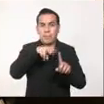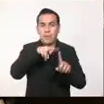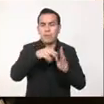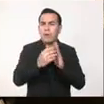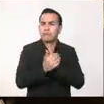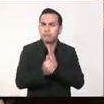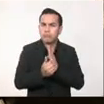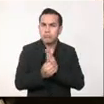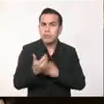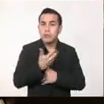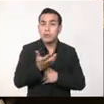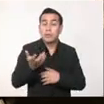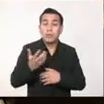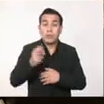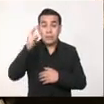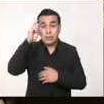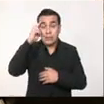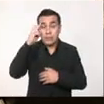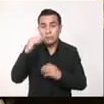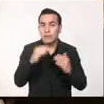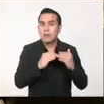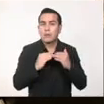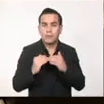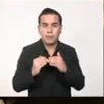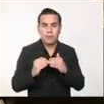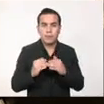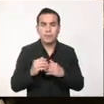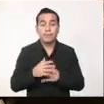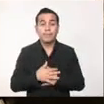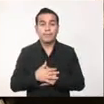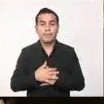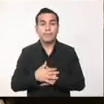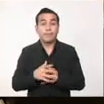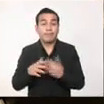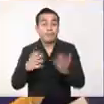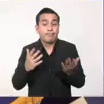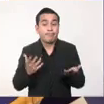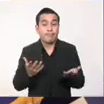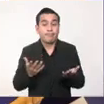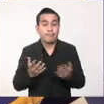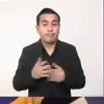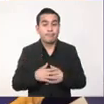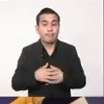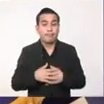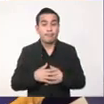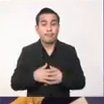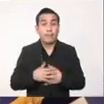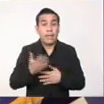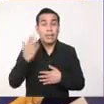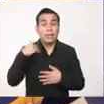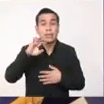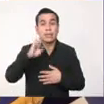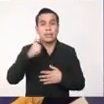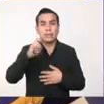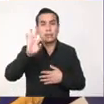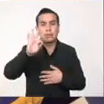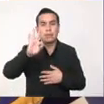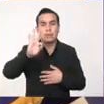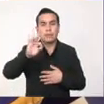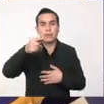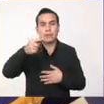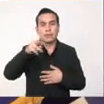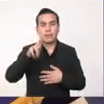ser magistrado de las cámaras de segunda instancia. Y pues no, el ex fiscal no